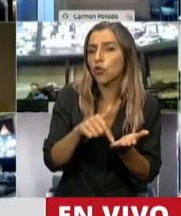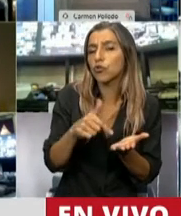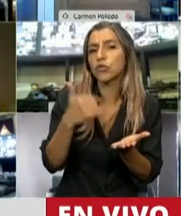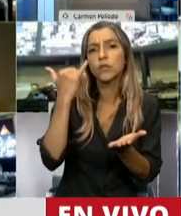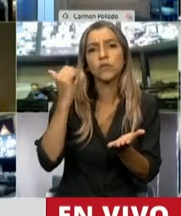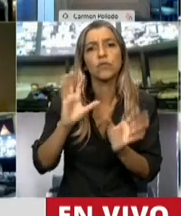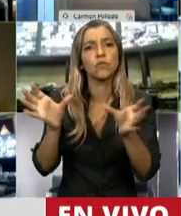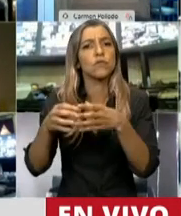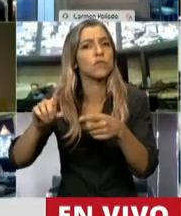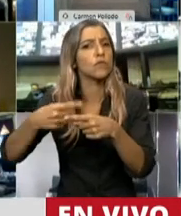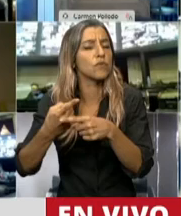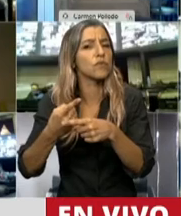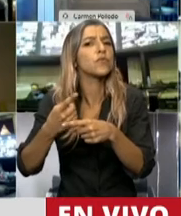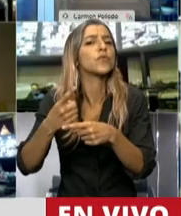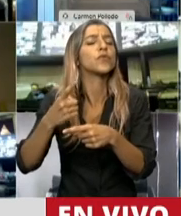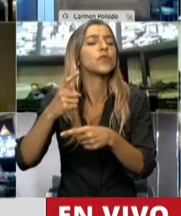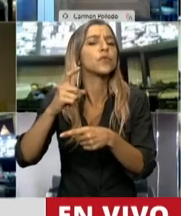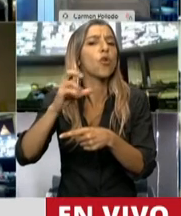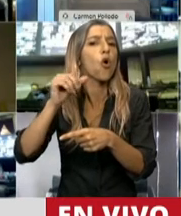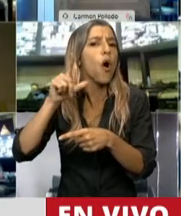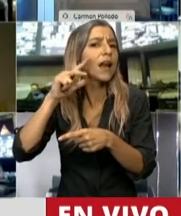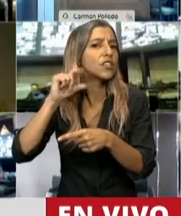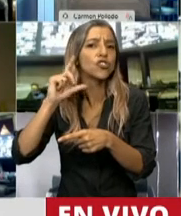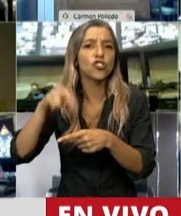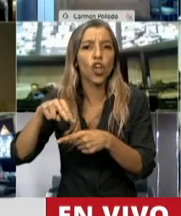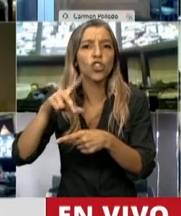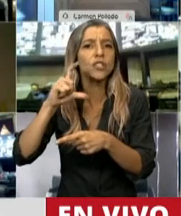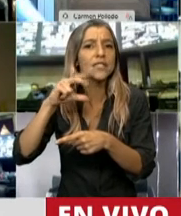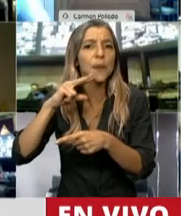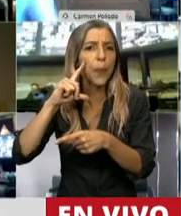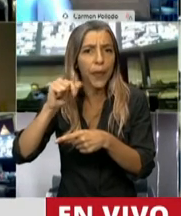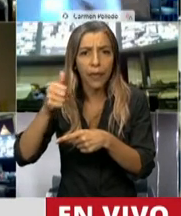de la coalición cívica y que me parece de una importancia